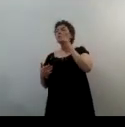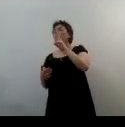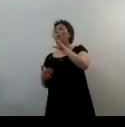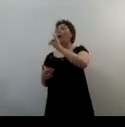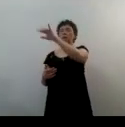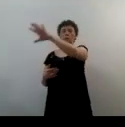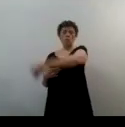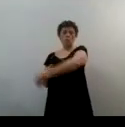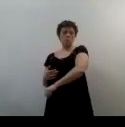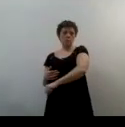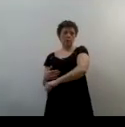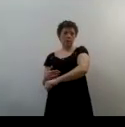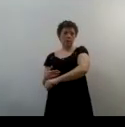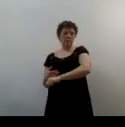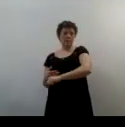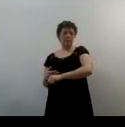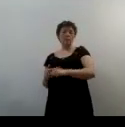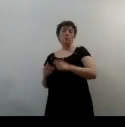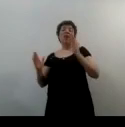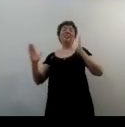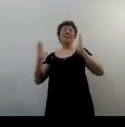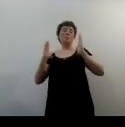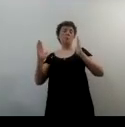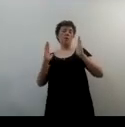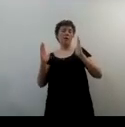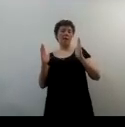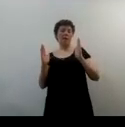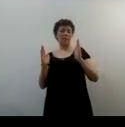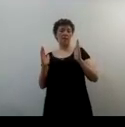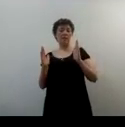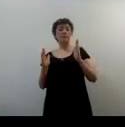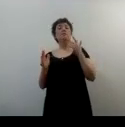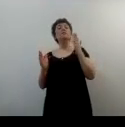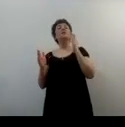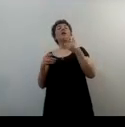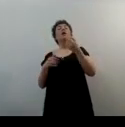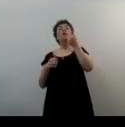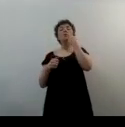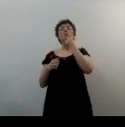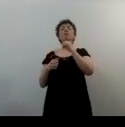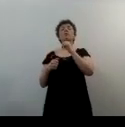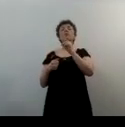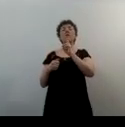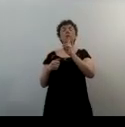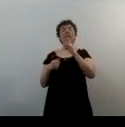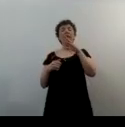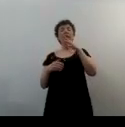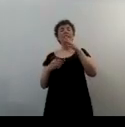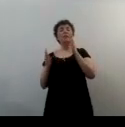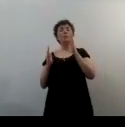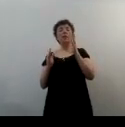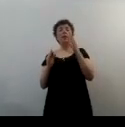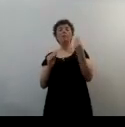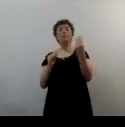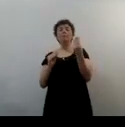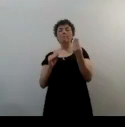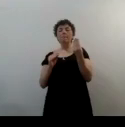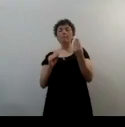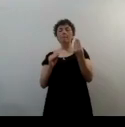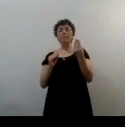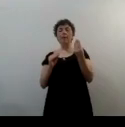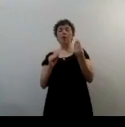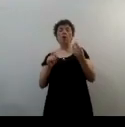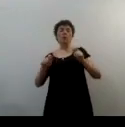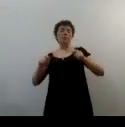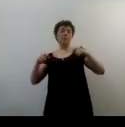que suele haber es la que es de temporada. Y dentro de esa temporada lo que os hablaba de mejor aquellas que contengan más fibra. Entonces,